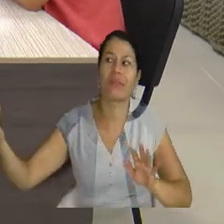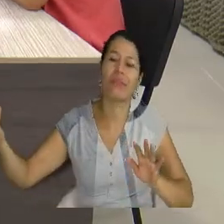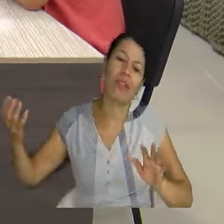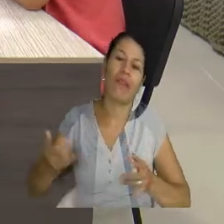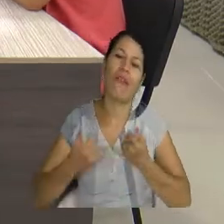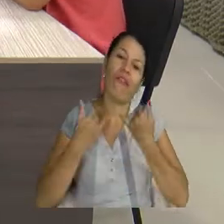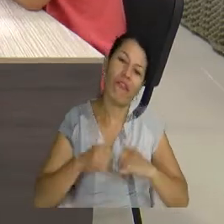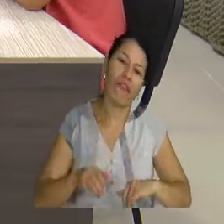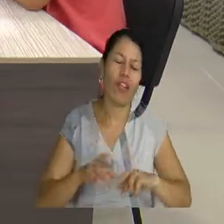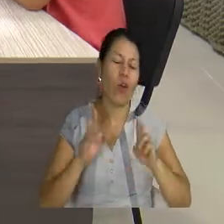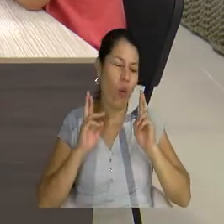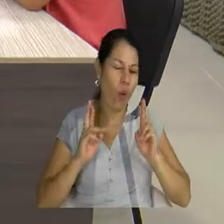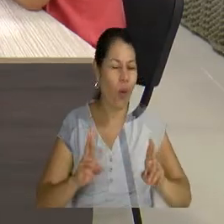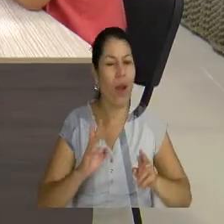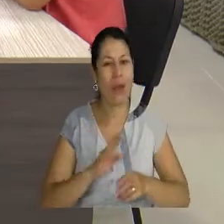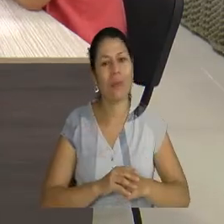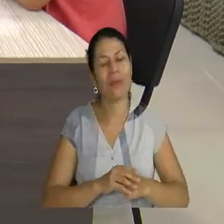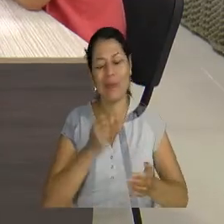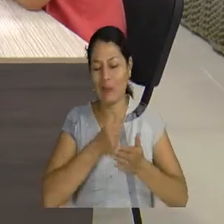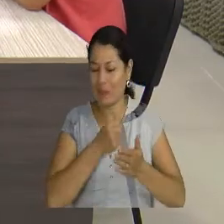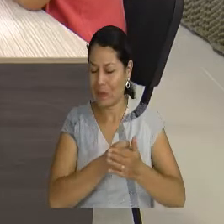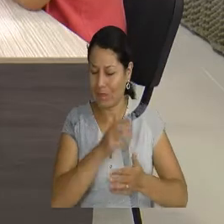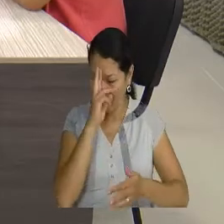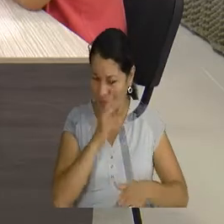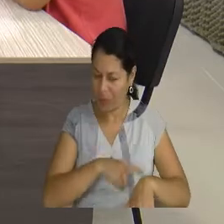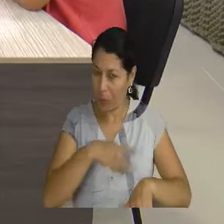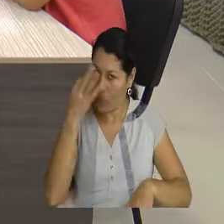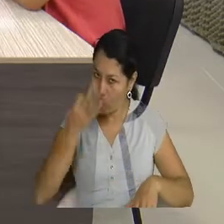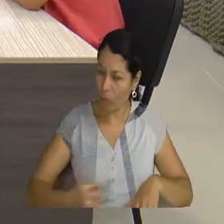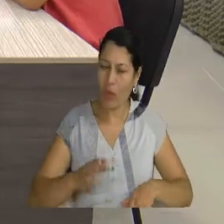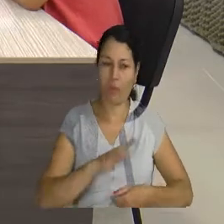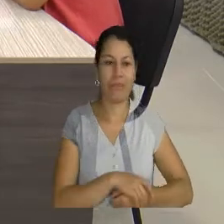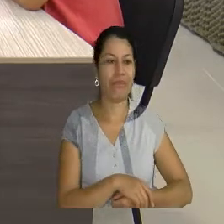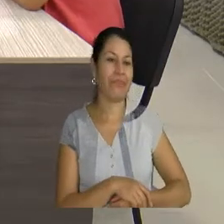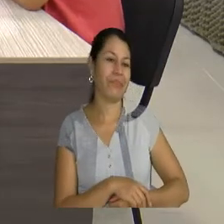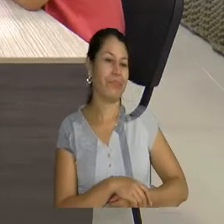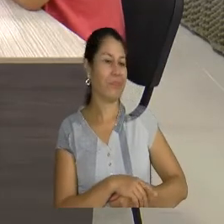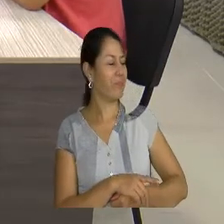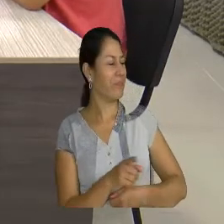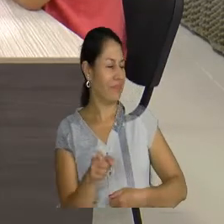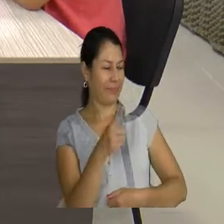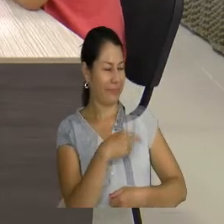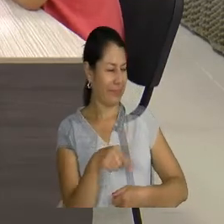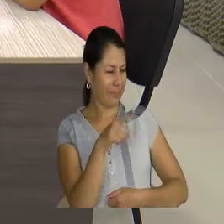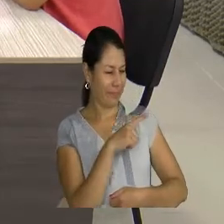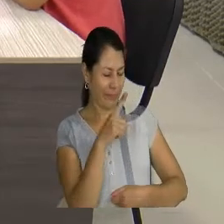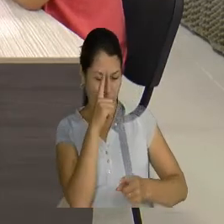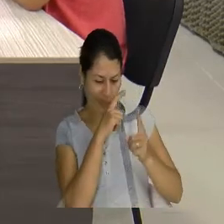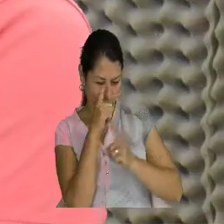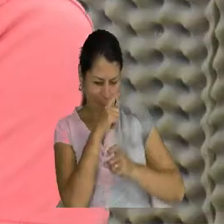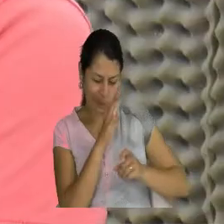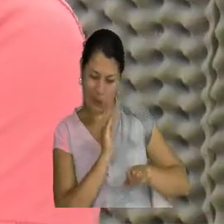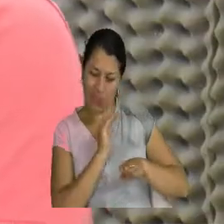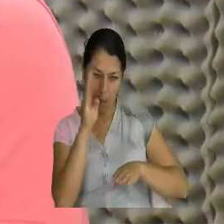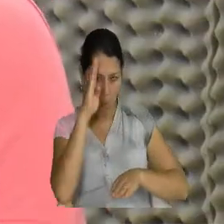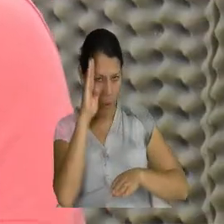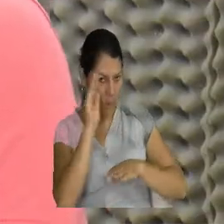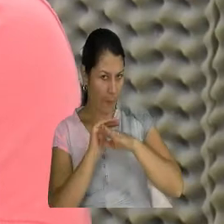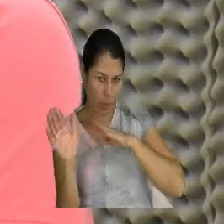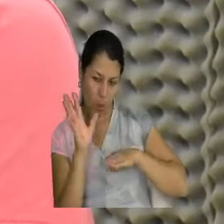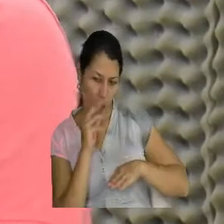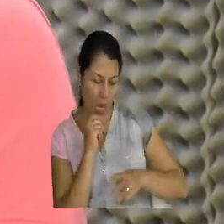vamos a tratar de ser lo más puntuales. No falta el que se está preguntando a esta hora en casa, bueno, ¿y por qué no invitaron a la policía? ¿Por qué no invitaron al ejército, que